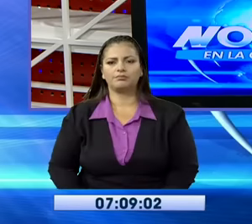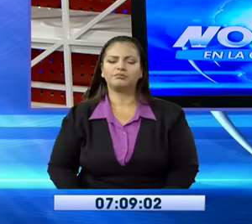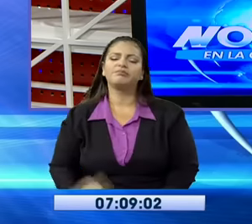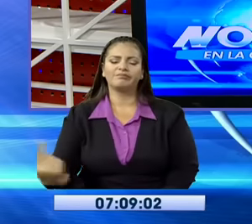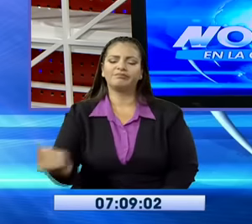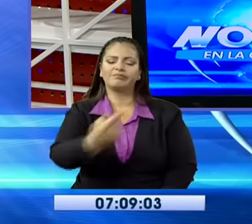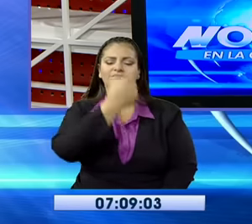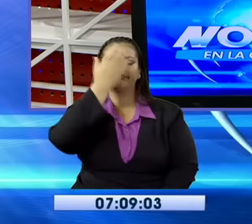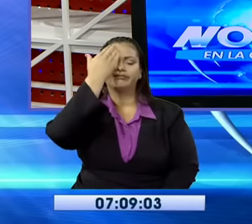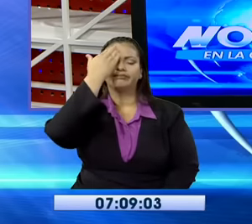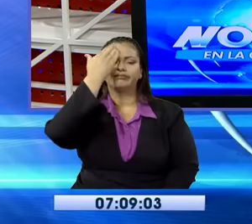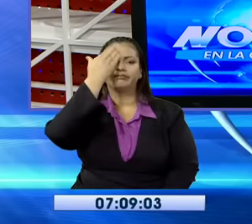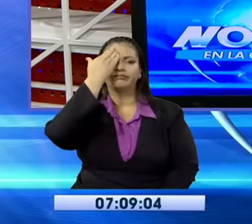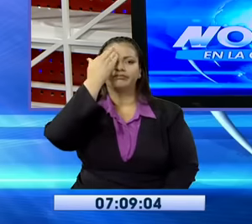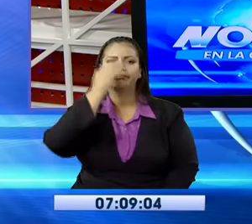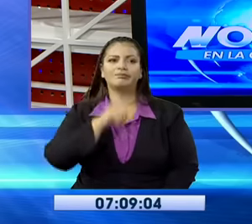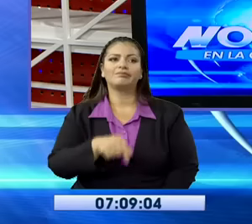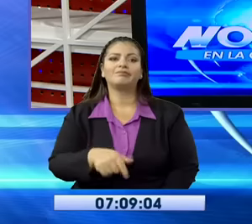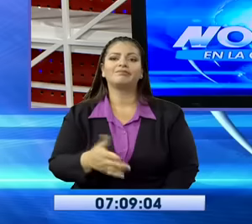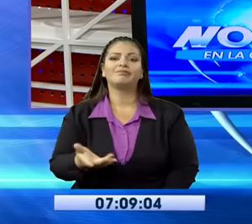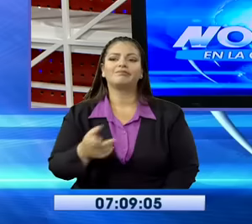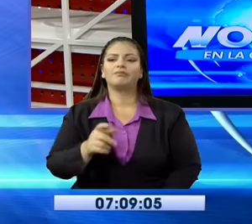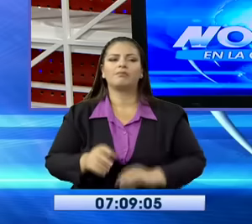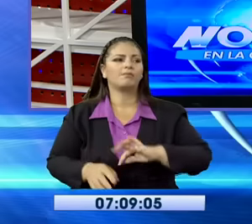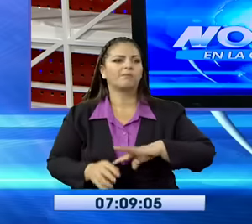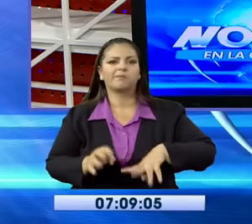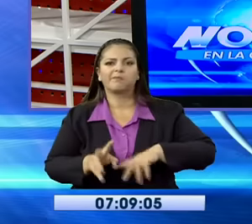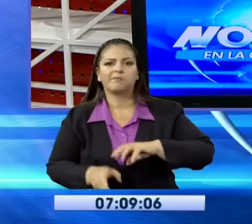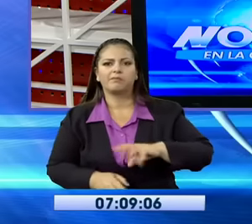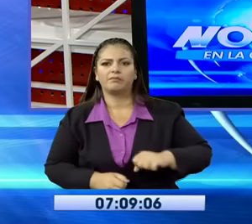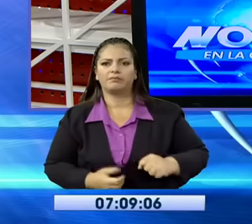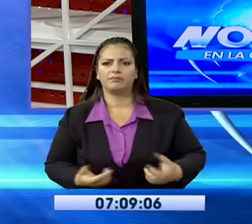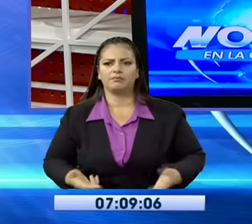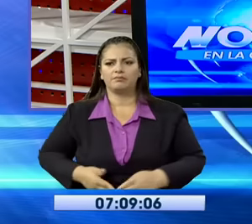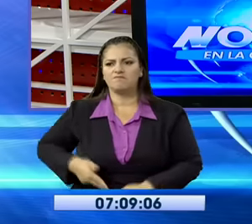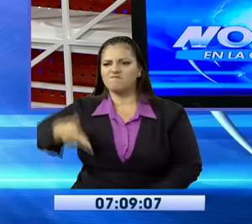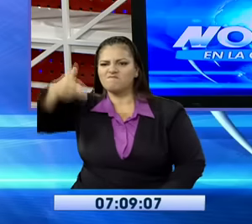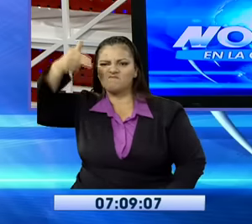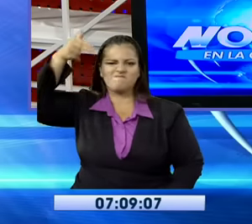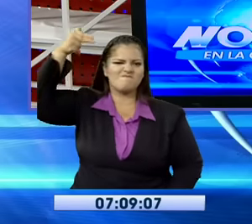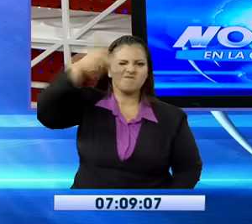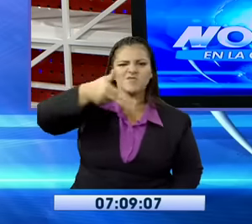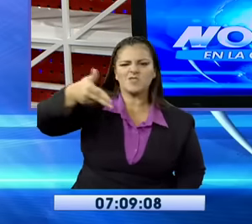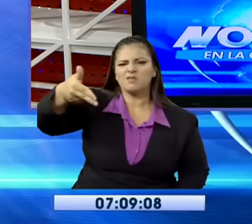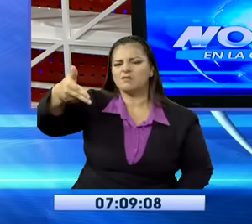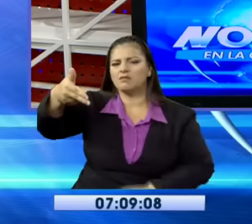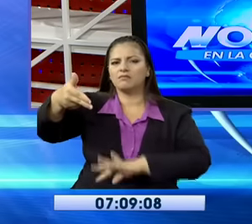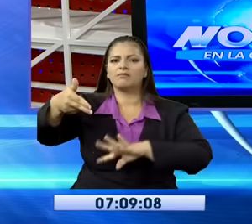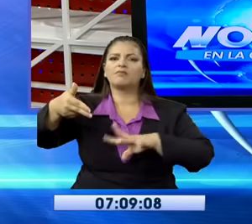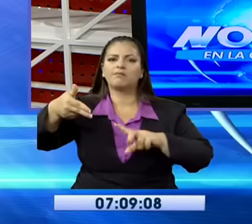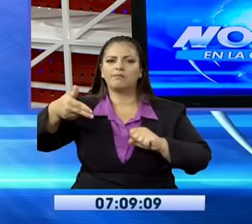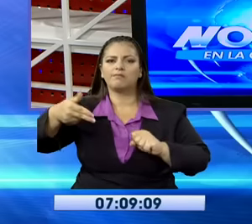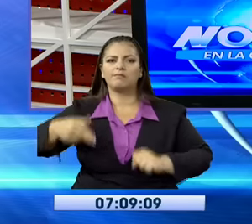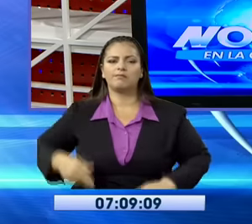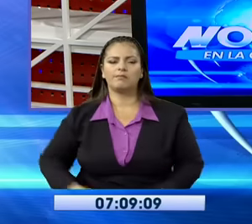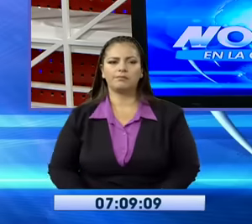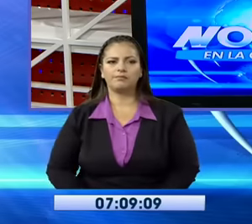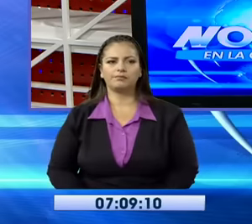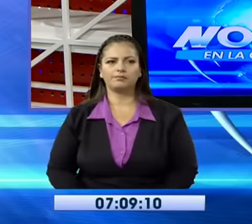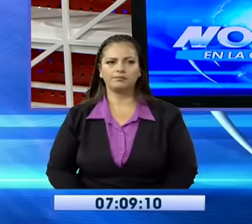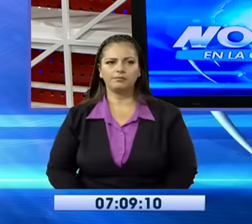sabemos por lo regular los delincuentes utilizan armas de fuego para amedrentar a sus víctimas en el peor de los